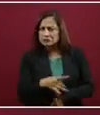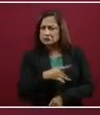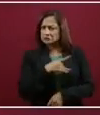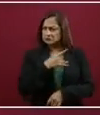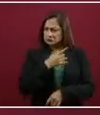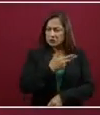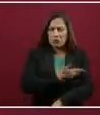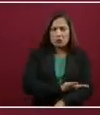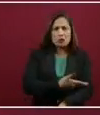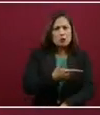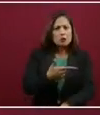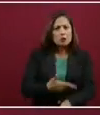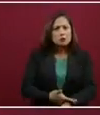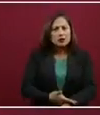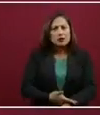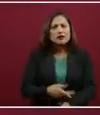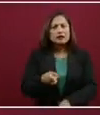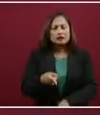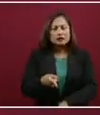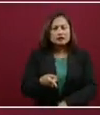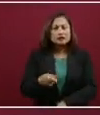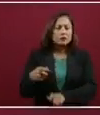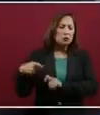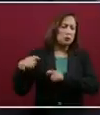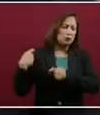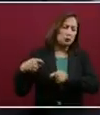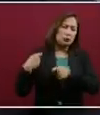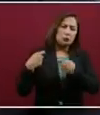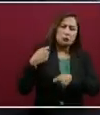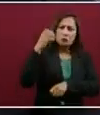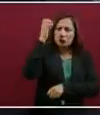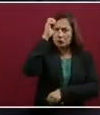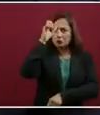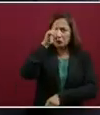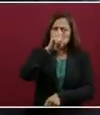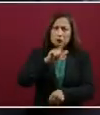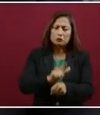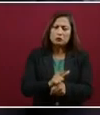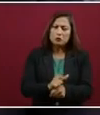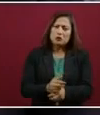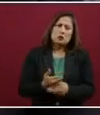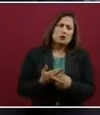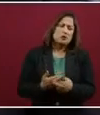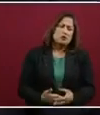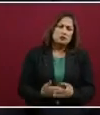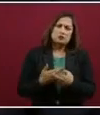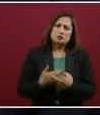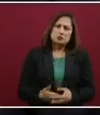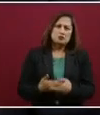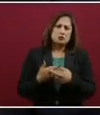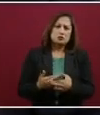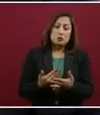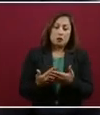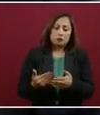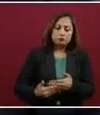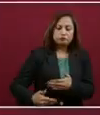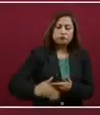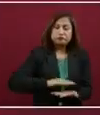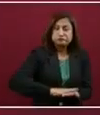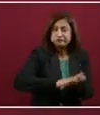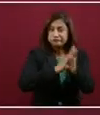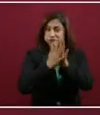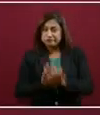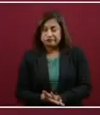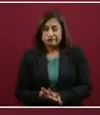gran reserva de valores culturales, morales, espirituales, para regenerar a México. Faltaba nada más